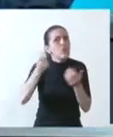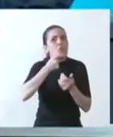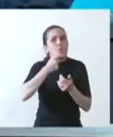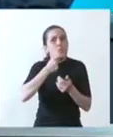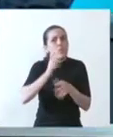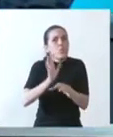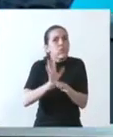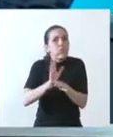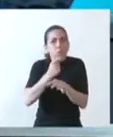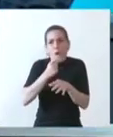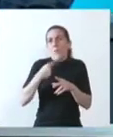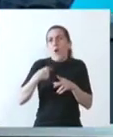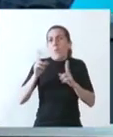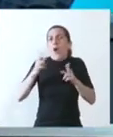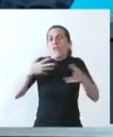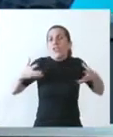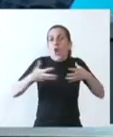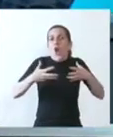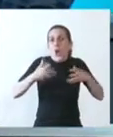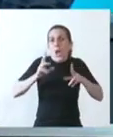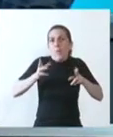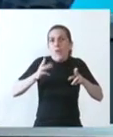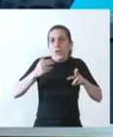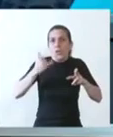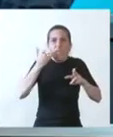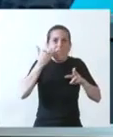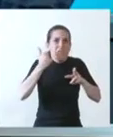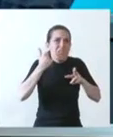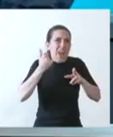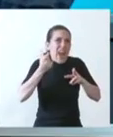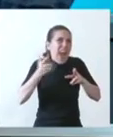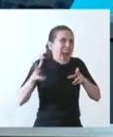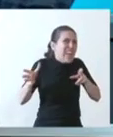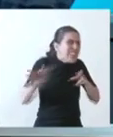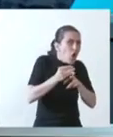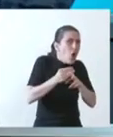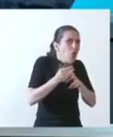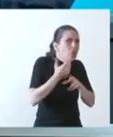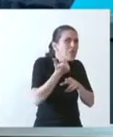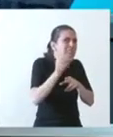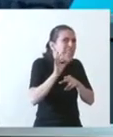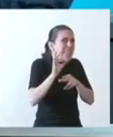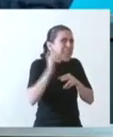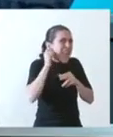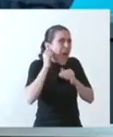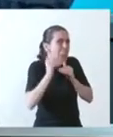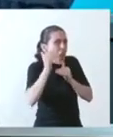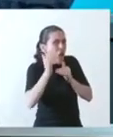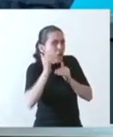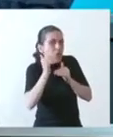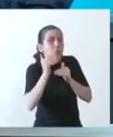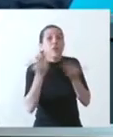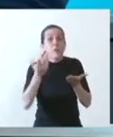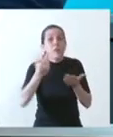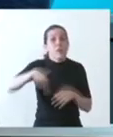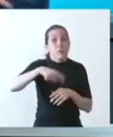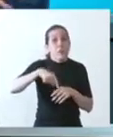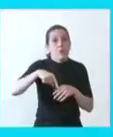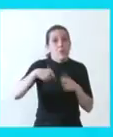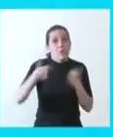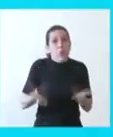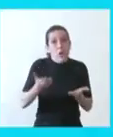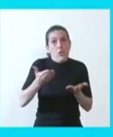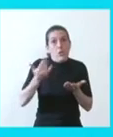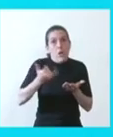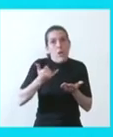claustro de profesores, ya casi todos oscilamos los 60 años. Y por lo tanto allí tiene